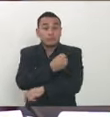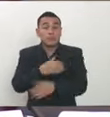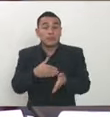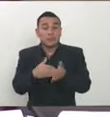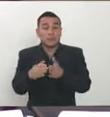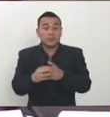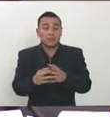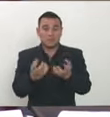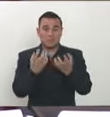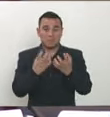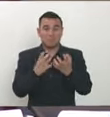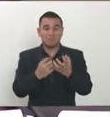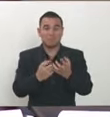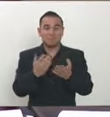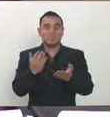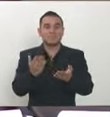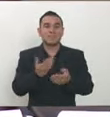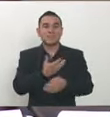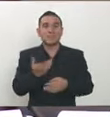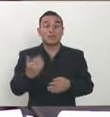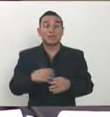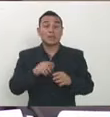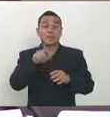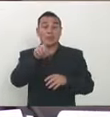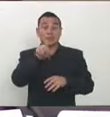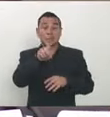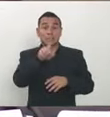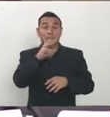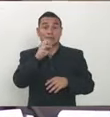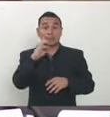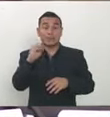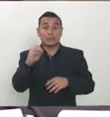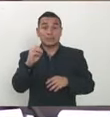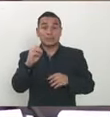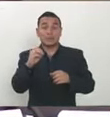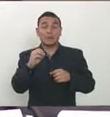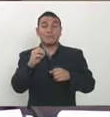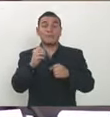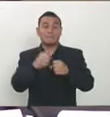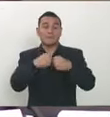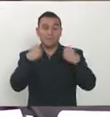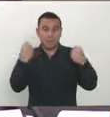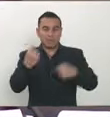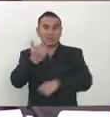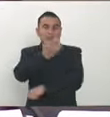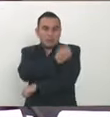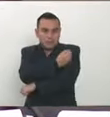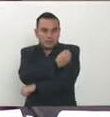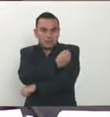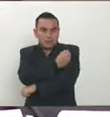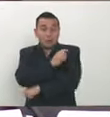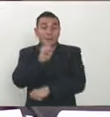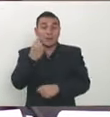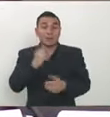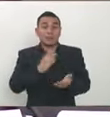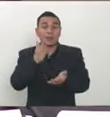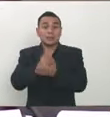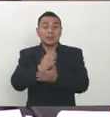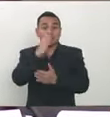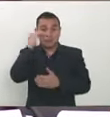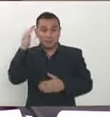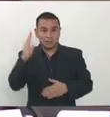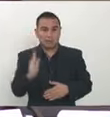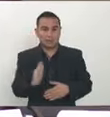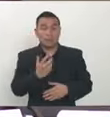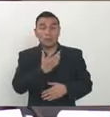producir en masa. Y cuando produzcan las primeras 100 millones, van a ir al país que las produjo. Y cuando produzcan las segundas 100 millones, van a llegar al país que